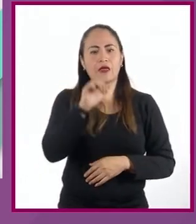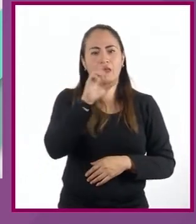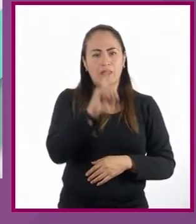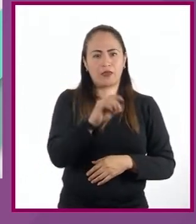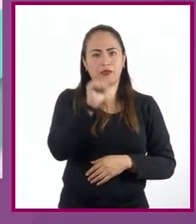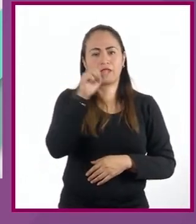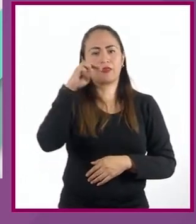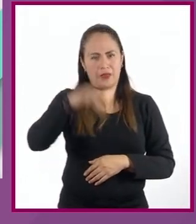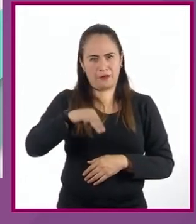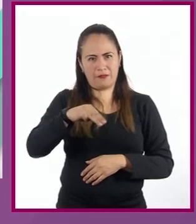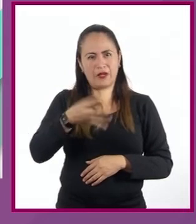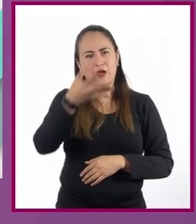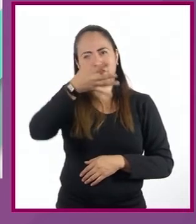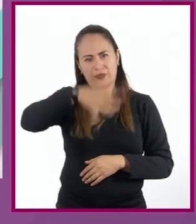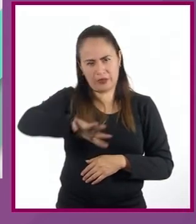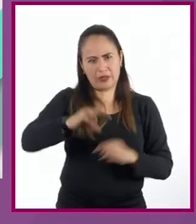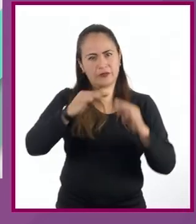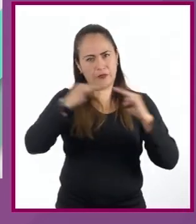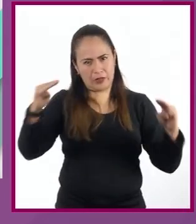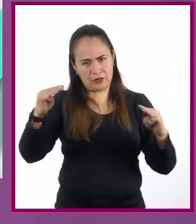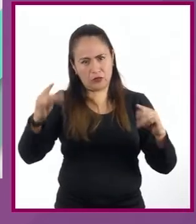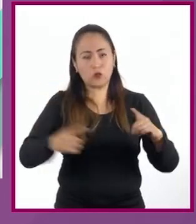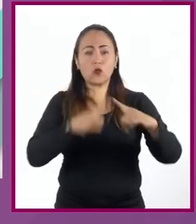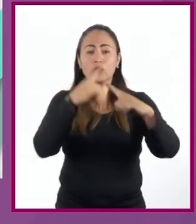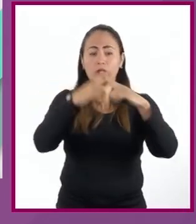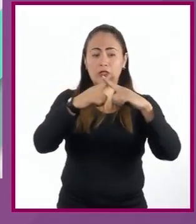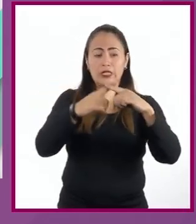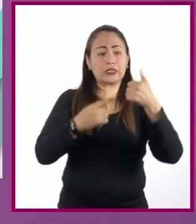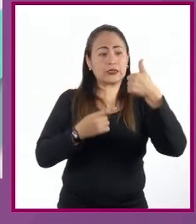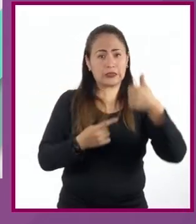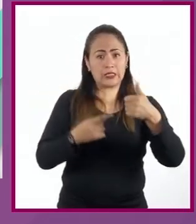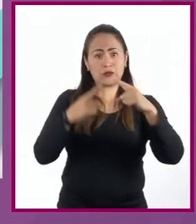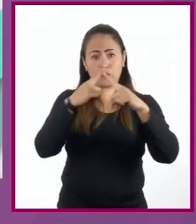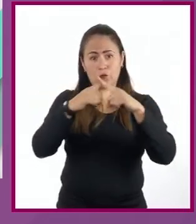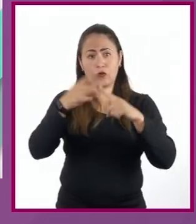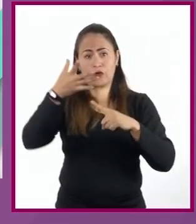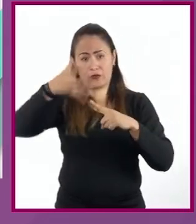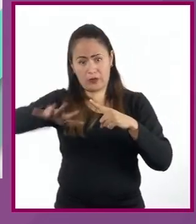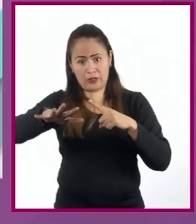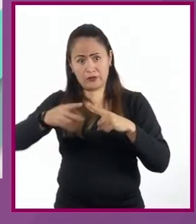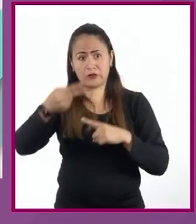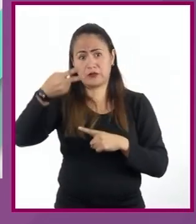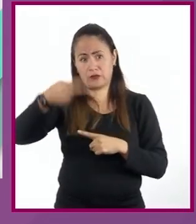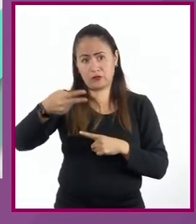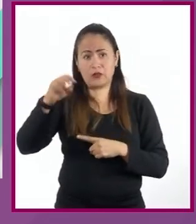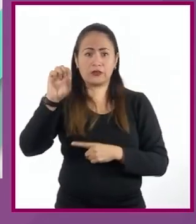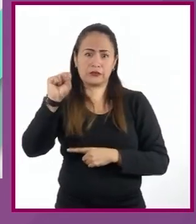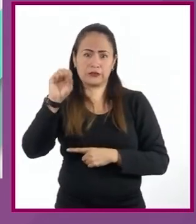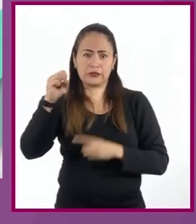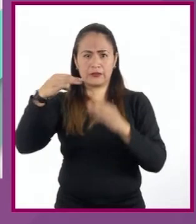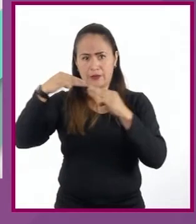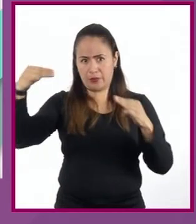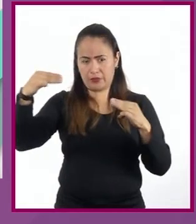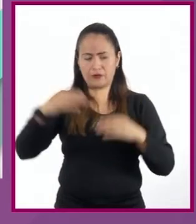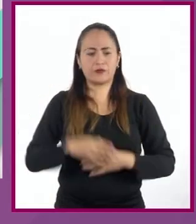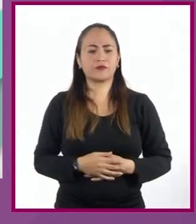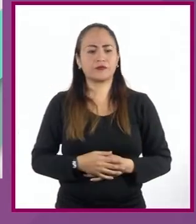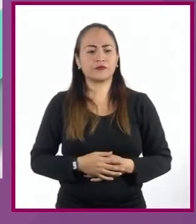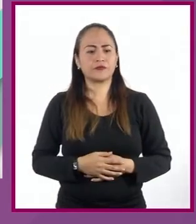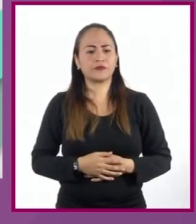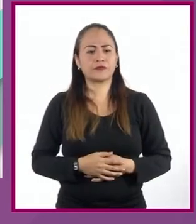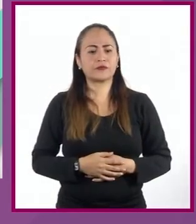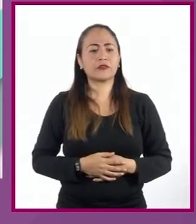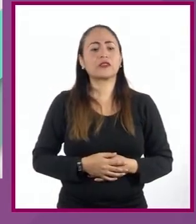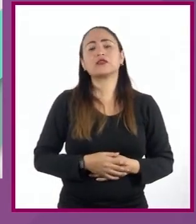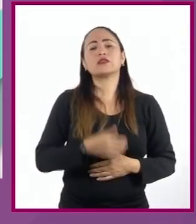metros. Entonces, multiplicamos 6 por 10 y tenemos 60 metros. 6